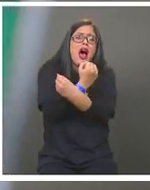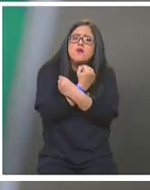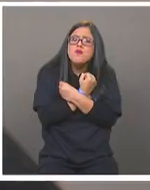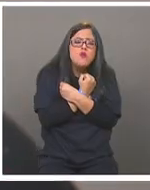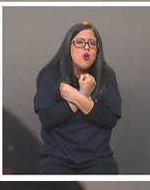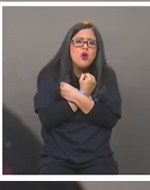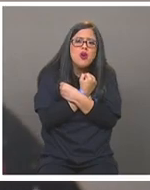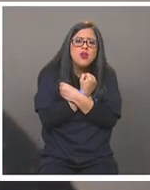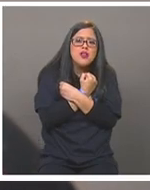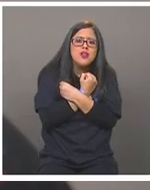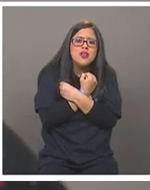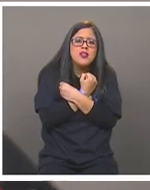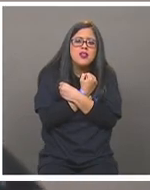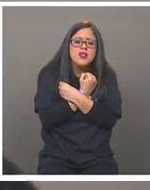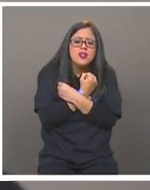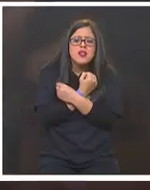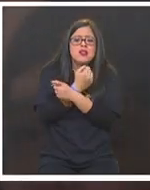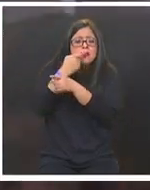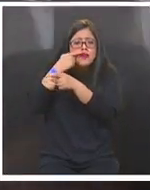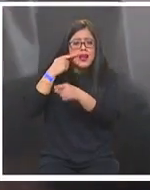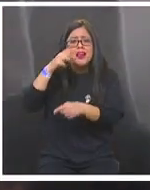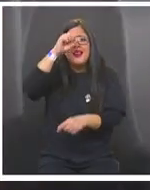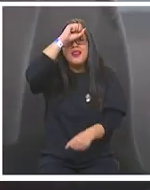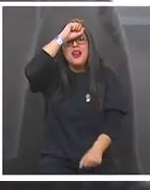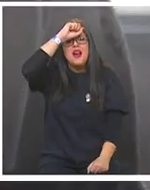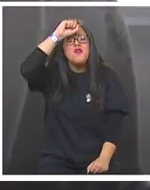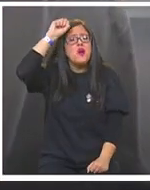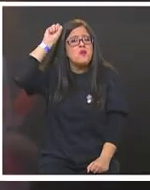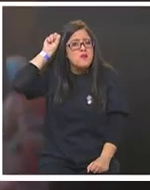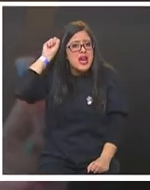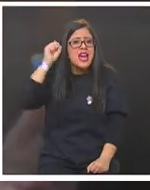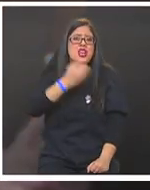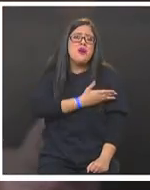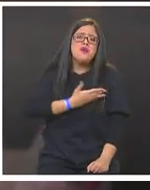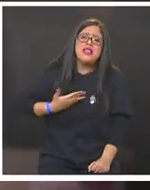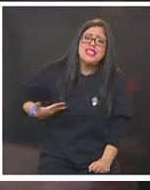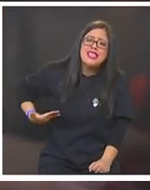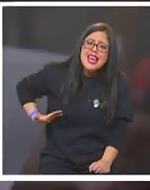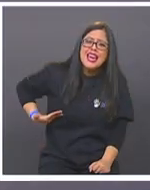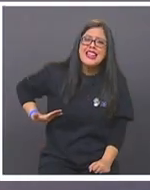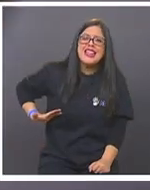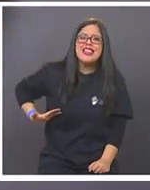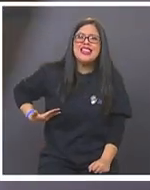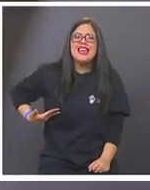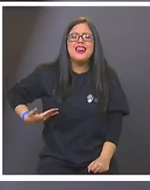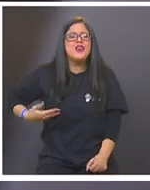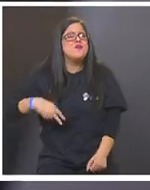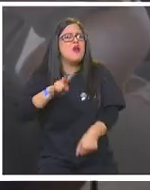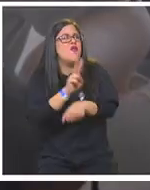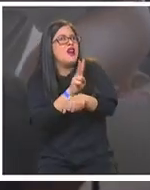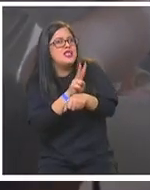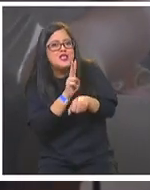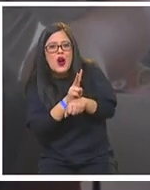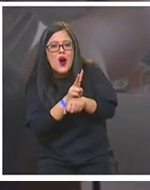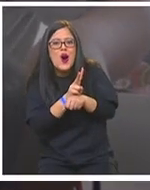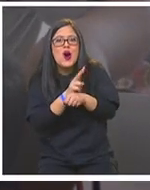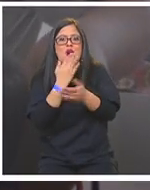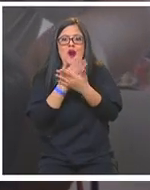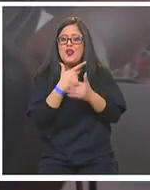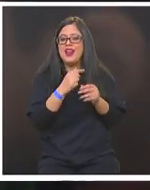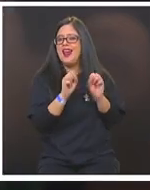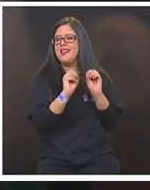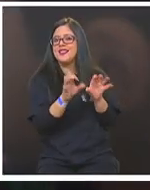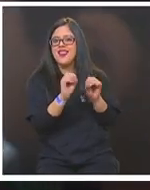amor. Ya él fue bombero, fue presidente de la República para sus nietos. Fue profesor cuando quería